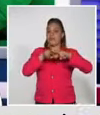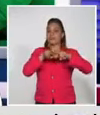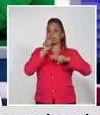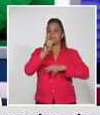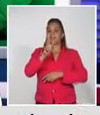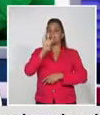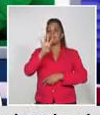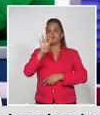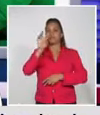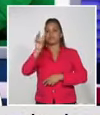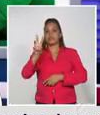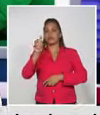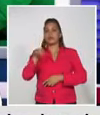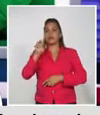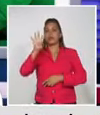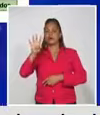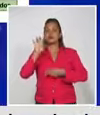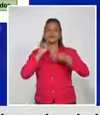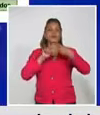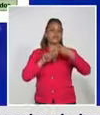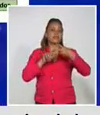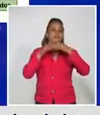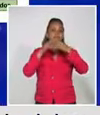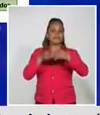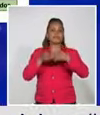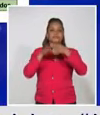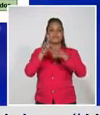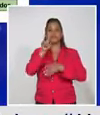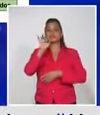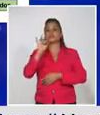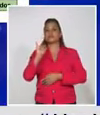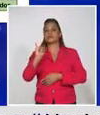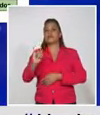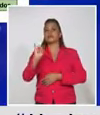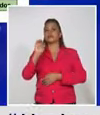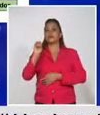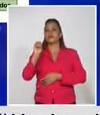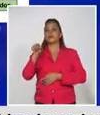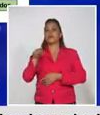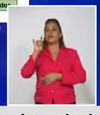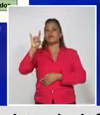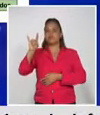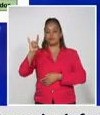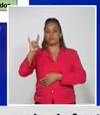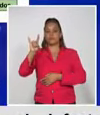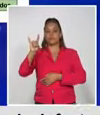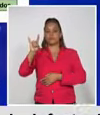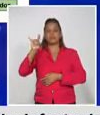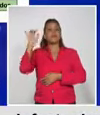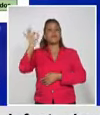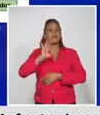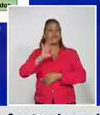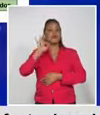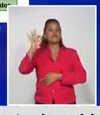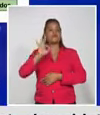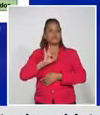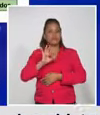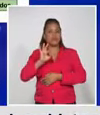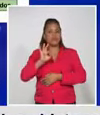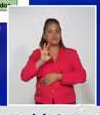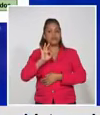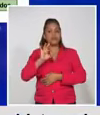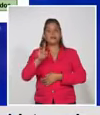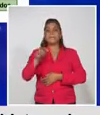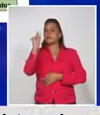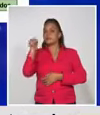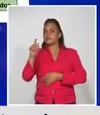343,4 y Granma 160,9. Estamos hablando de las tasas de incidencia de casos confirmados